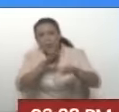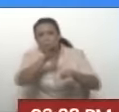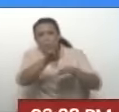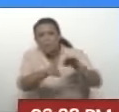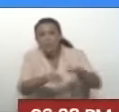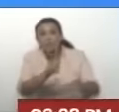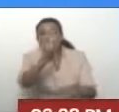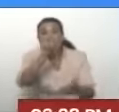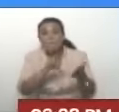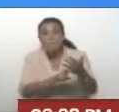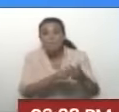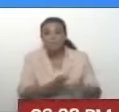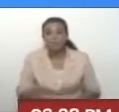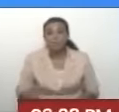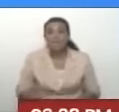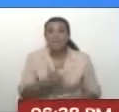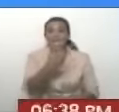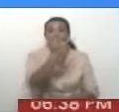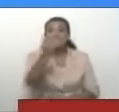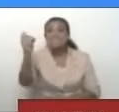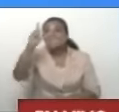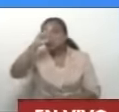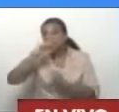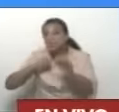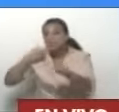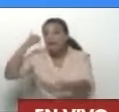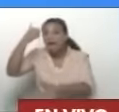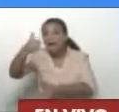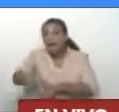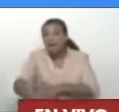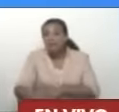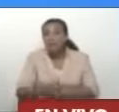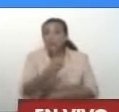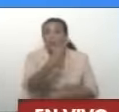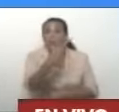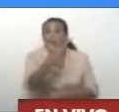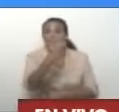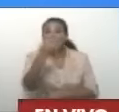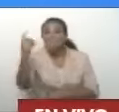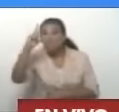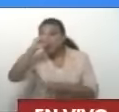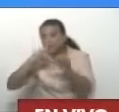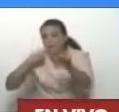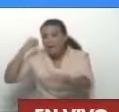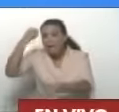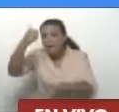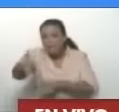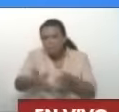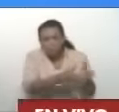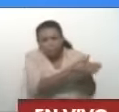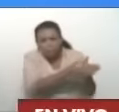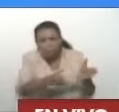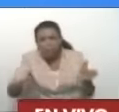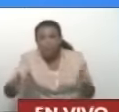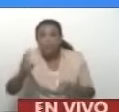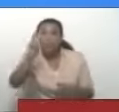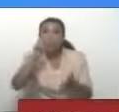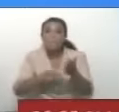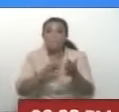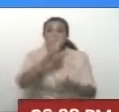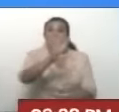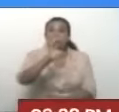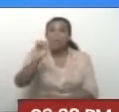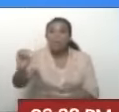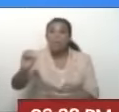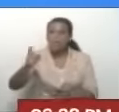2050, año del tricentenario, empieza la era tricentenaria. ¿Por qué? Porque el 2050